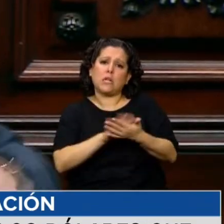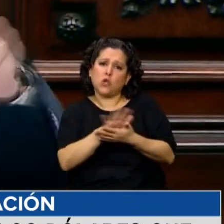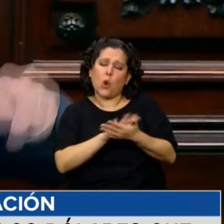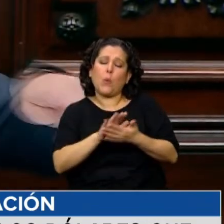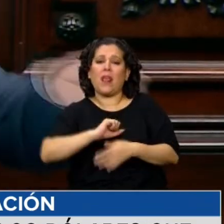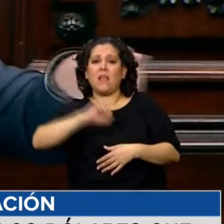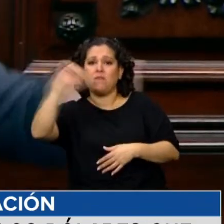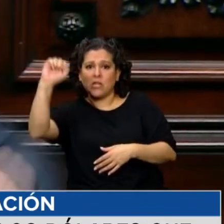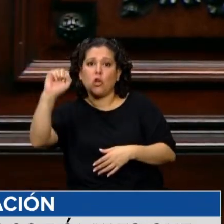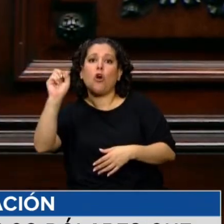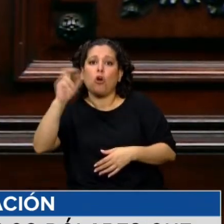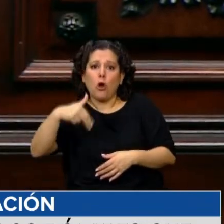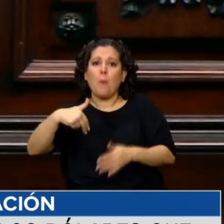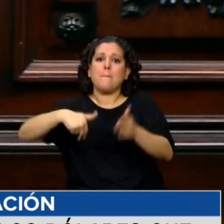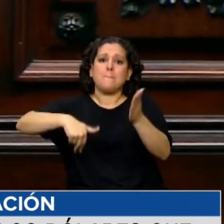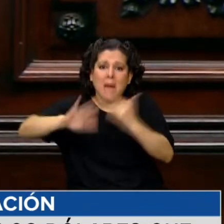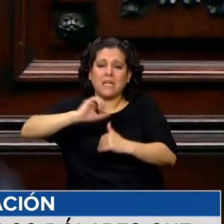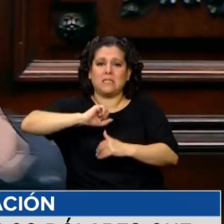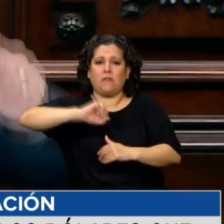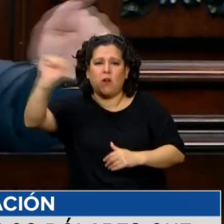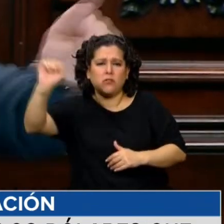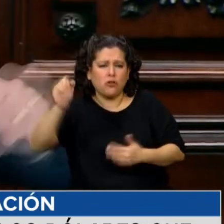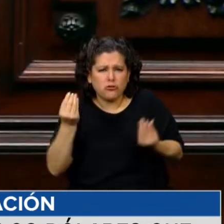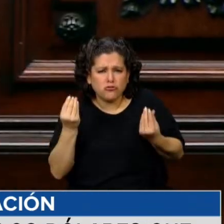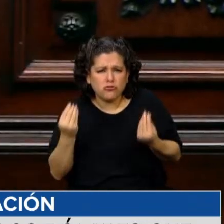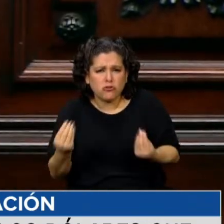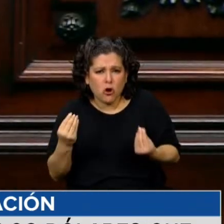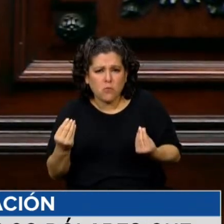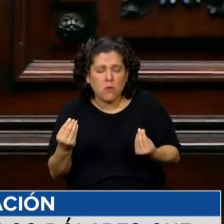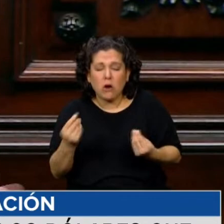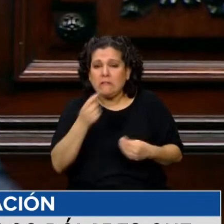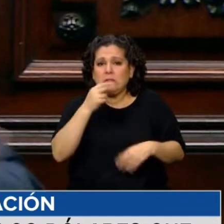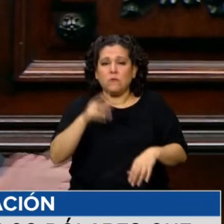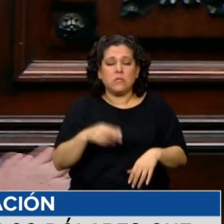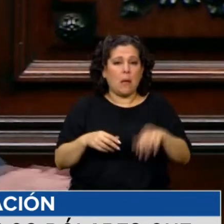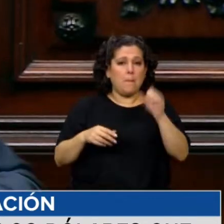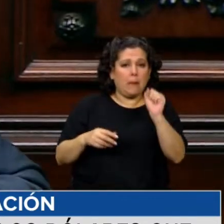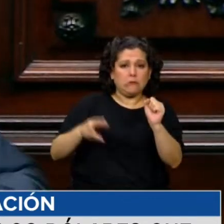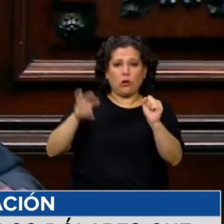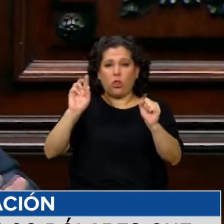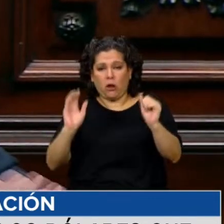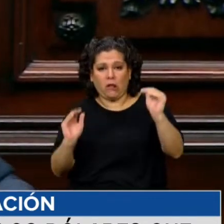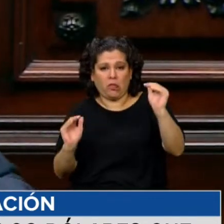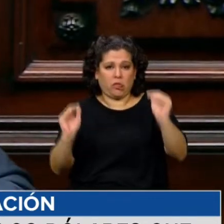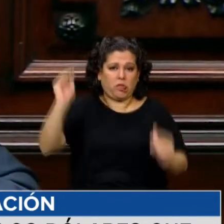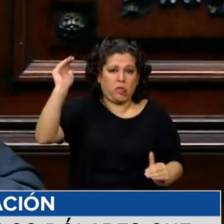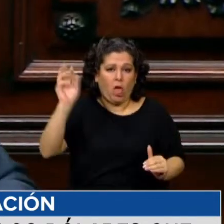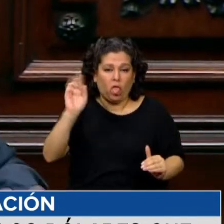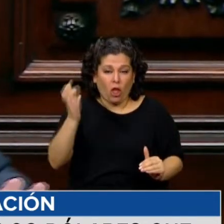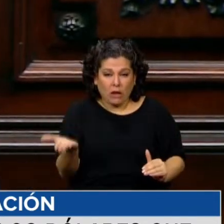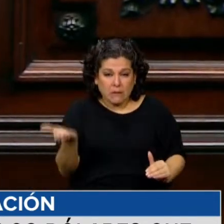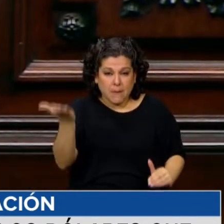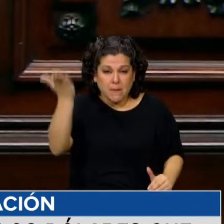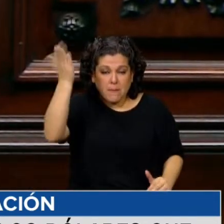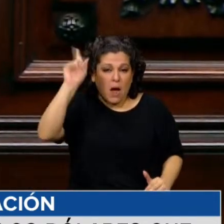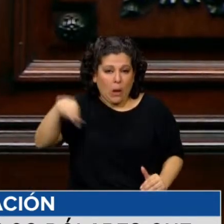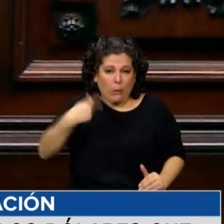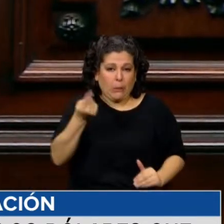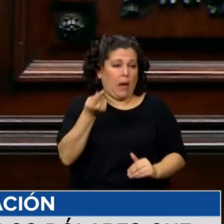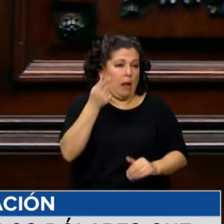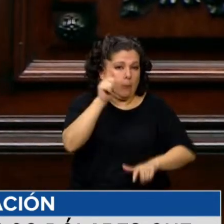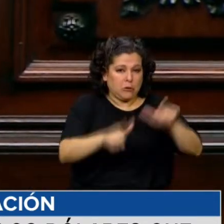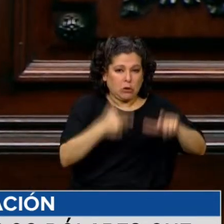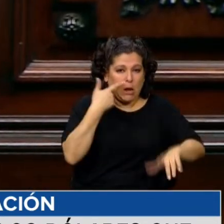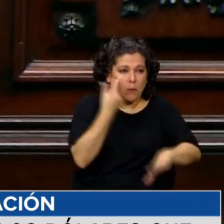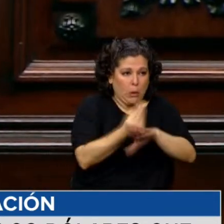más inflación, ¿qué es lo que van a hacer? Si llegan a devaluar abruptamente, va a haber más pobreza, más indigencia y pérdida de poder adquisitivo